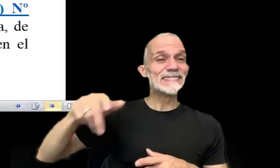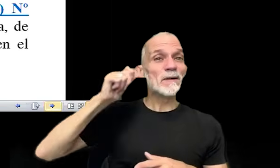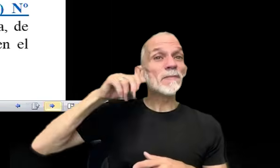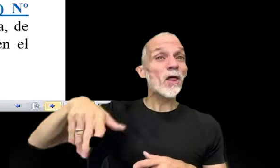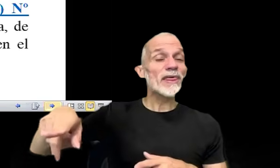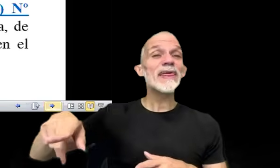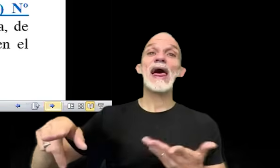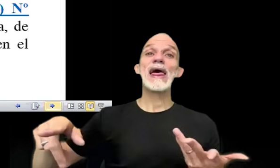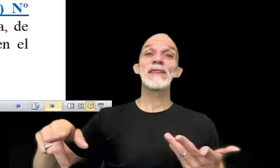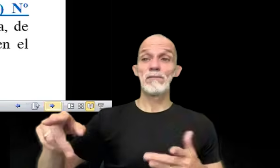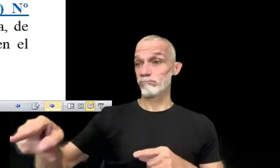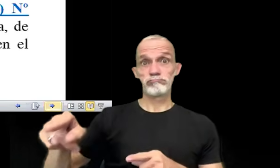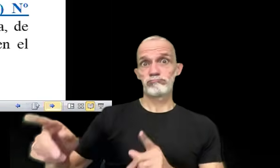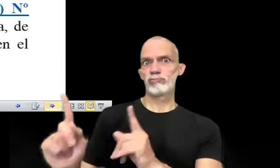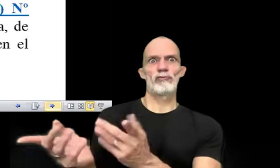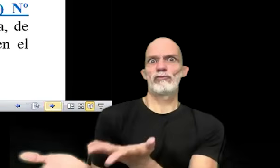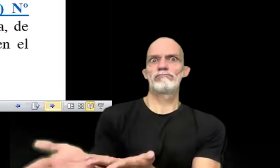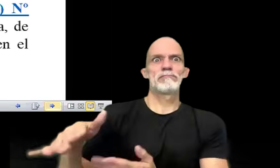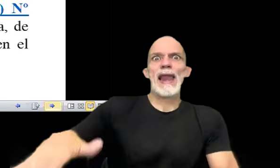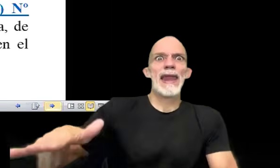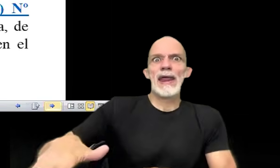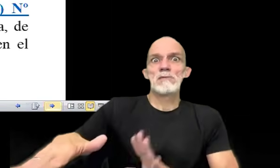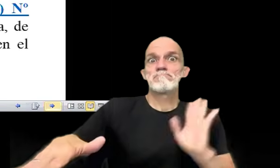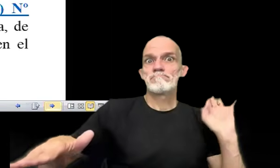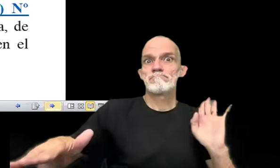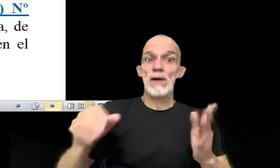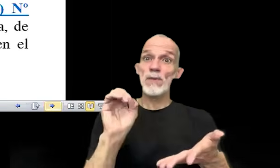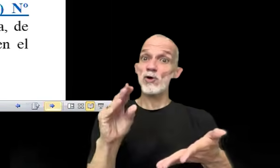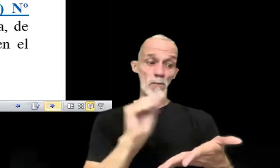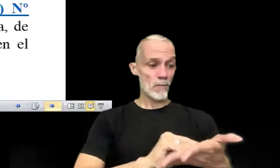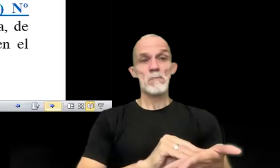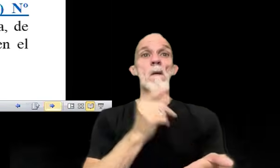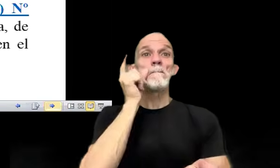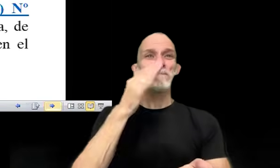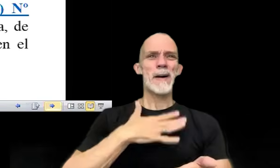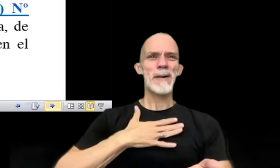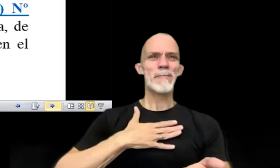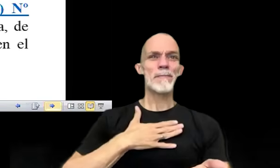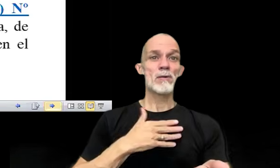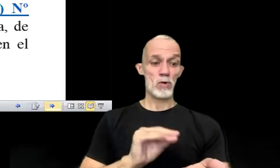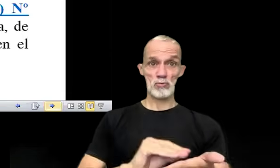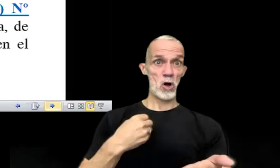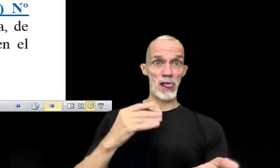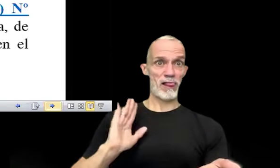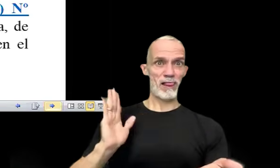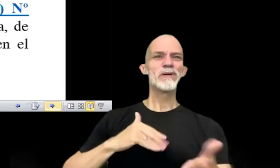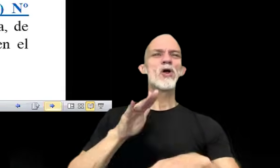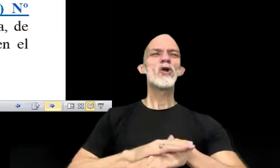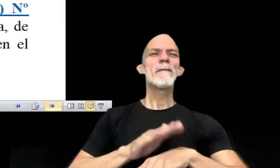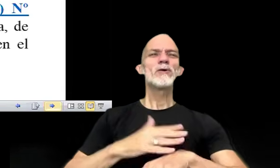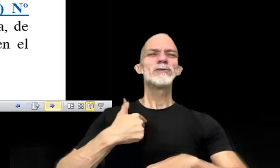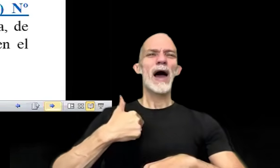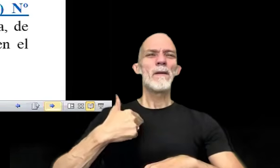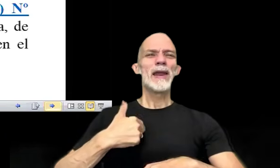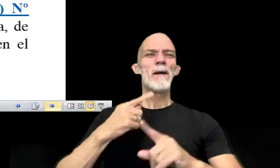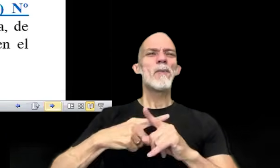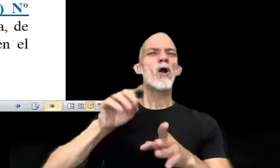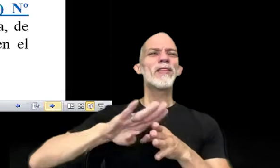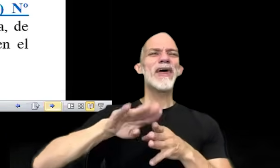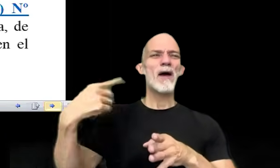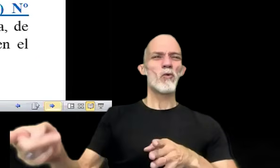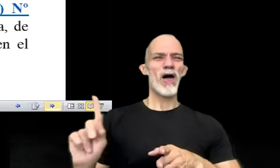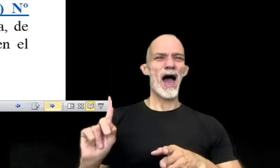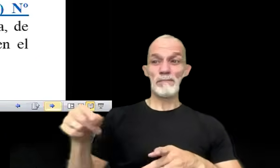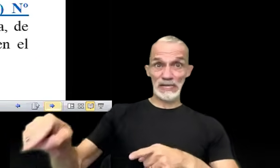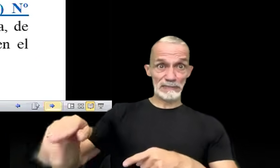El contribuyente sigue siendo el niño, el menor de edad. El papá va a actuar como un responsable por deuda